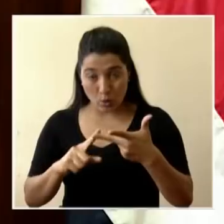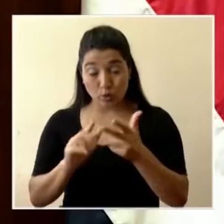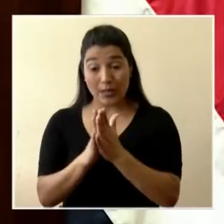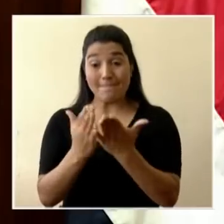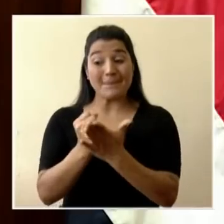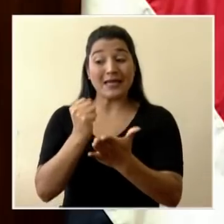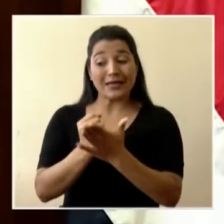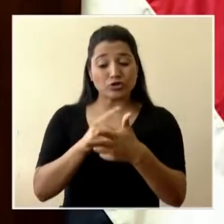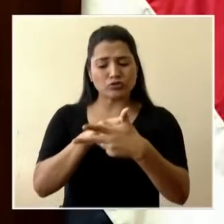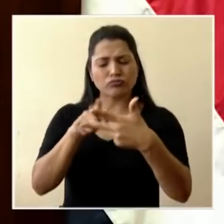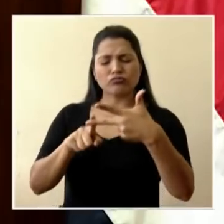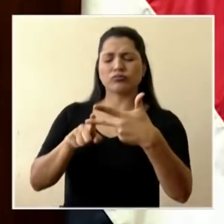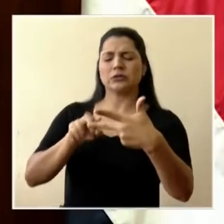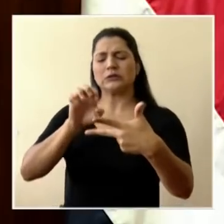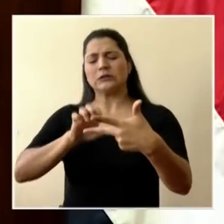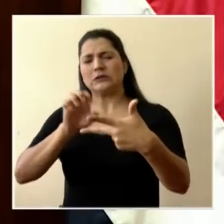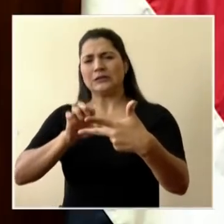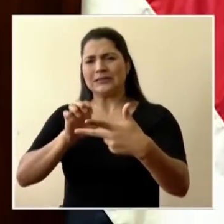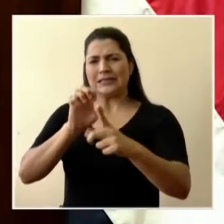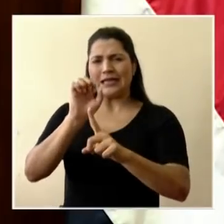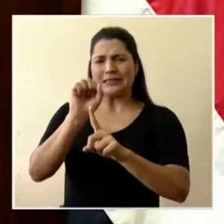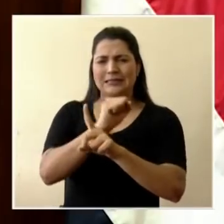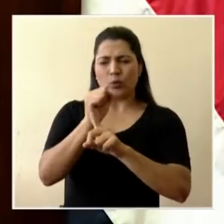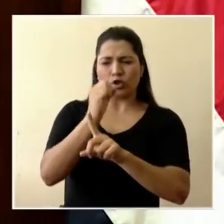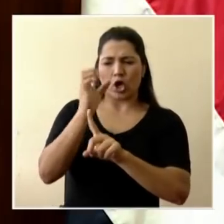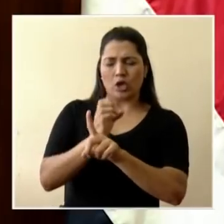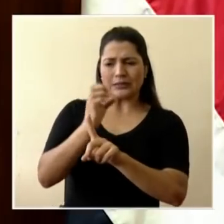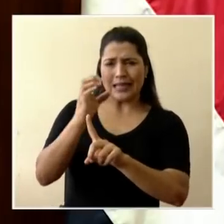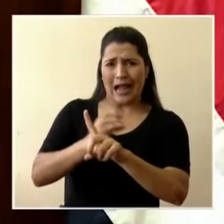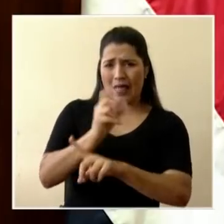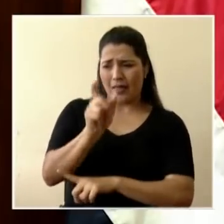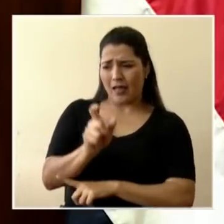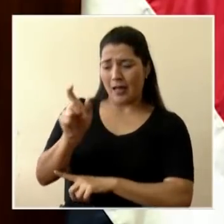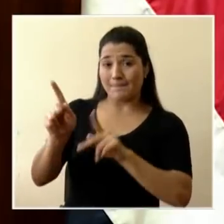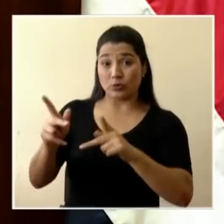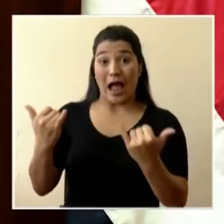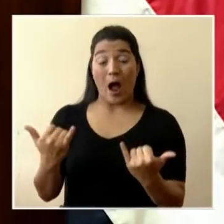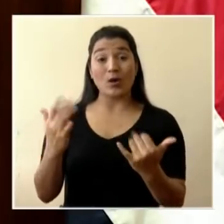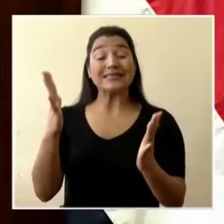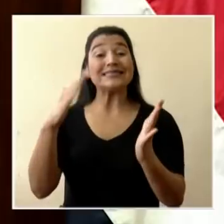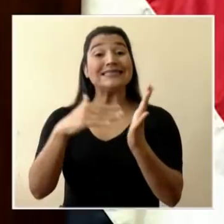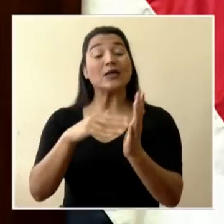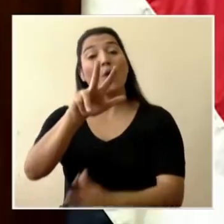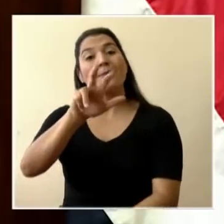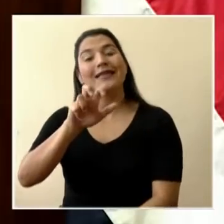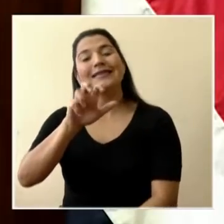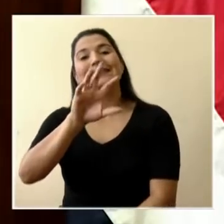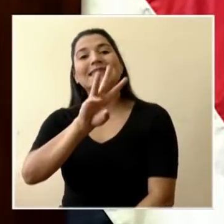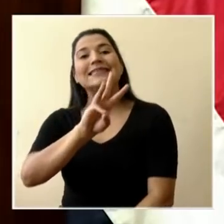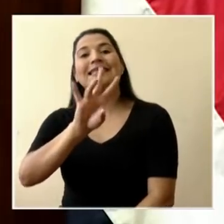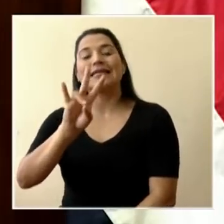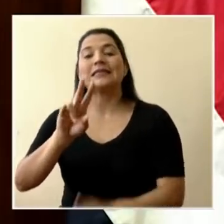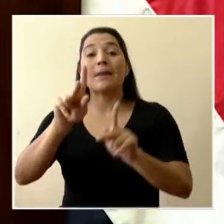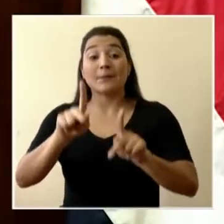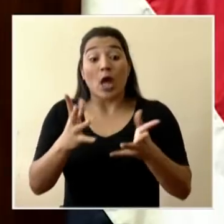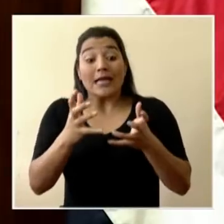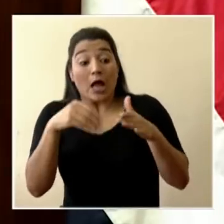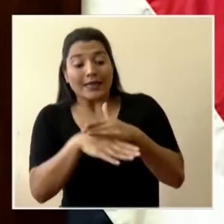Migración. A este momento, en el tema migratorio, llevamos 5.367 personas rechazadas del